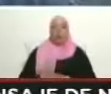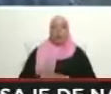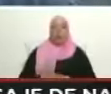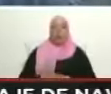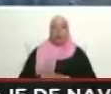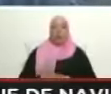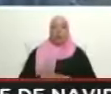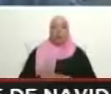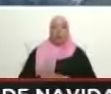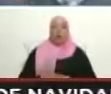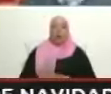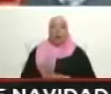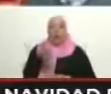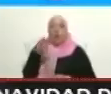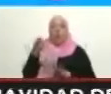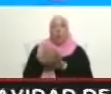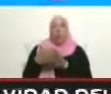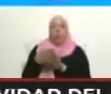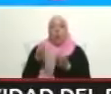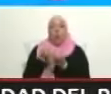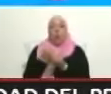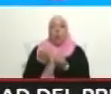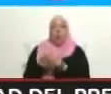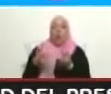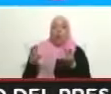buscar soluciones, innovaciones,